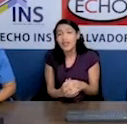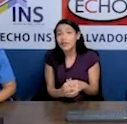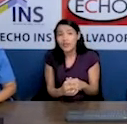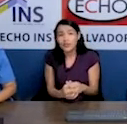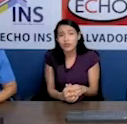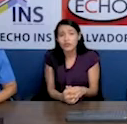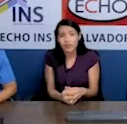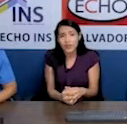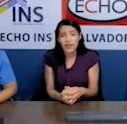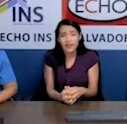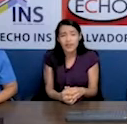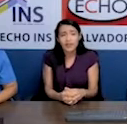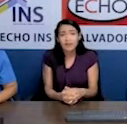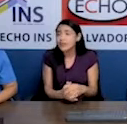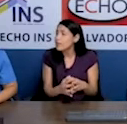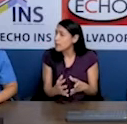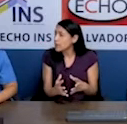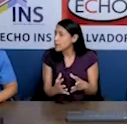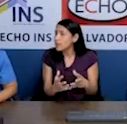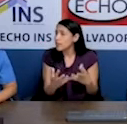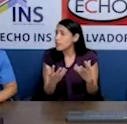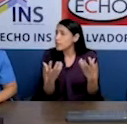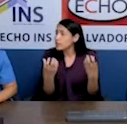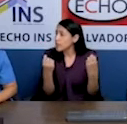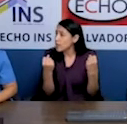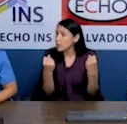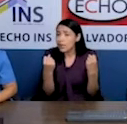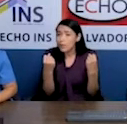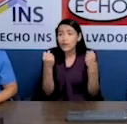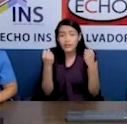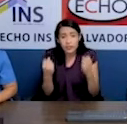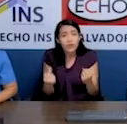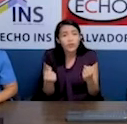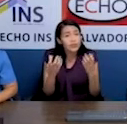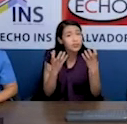y es la claudicación familiar. Lamentablemente tenemos